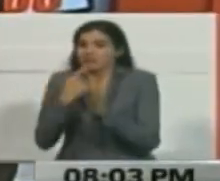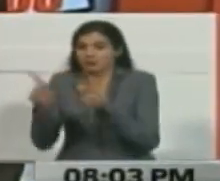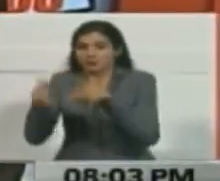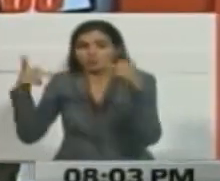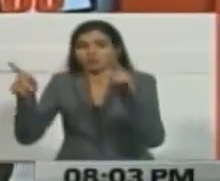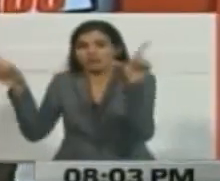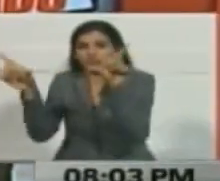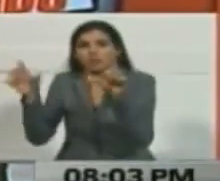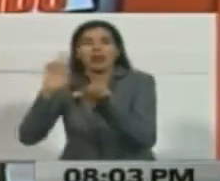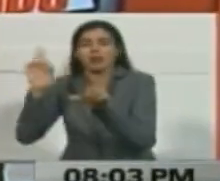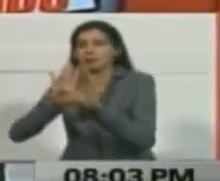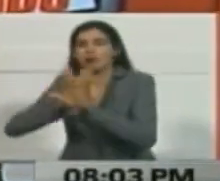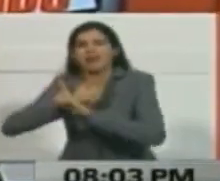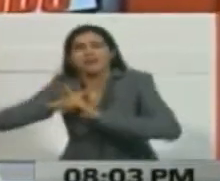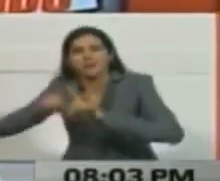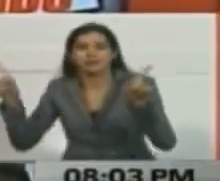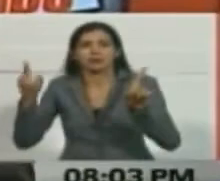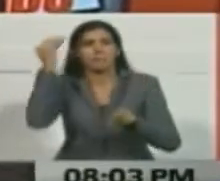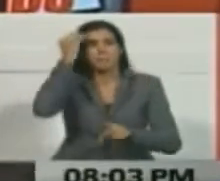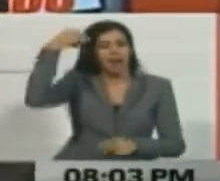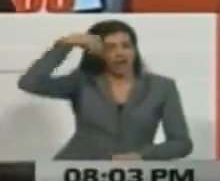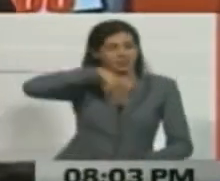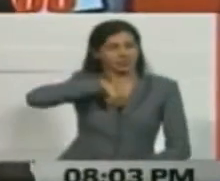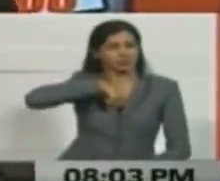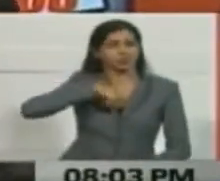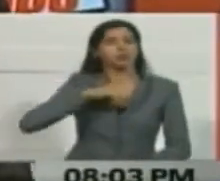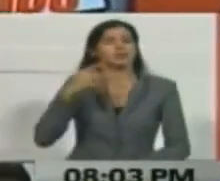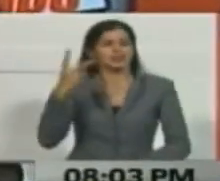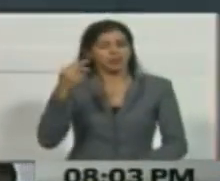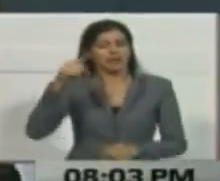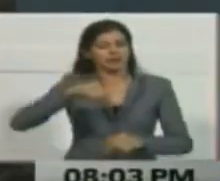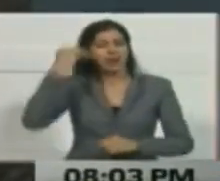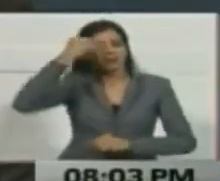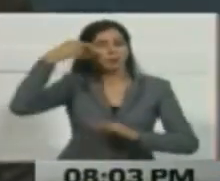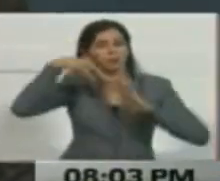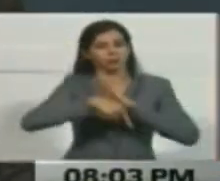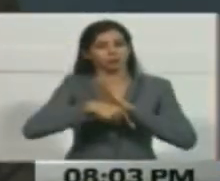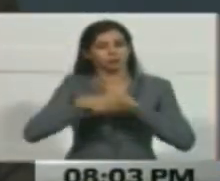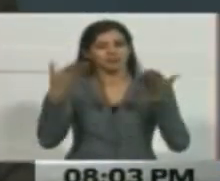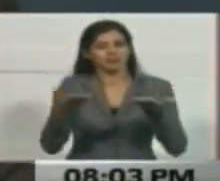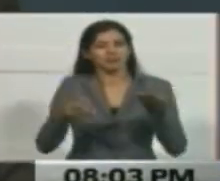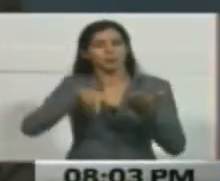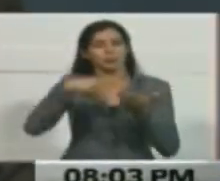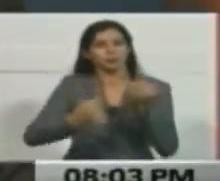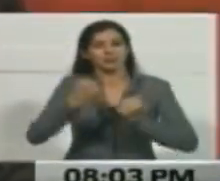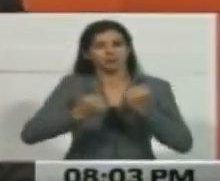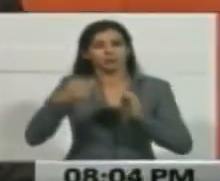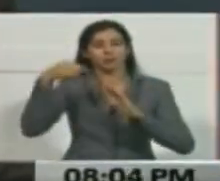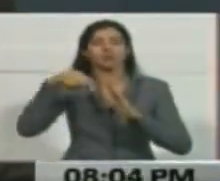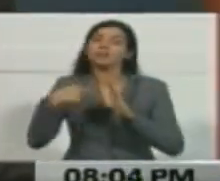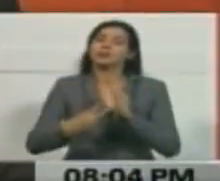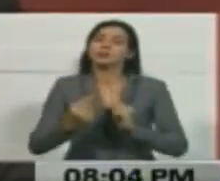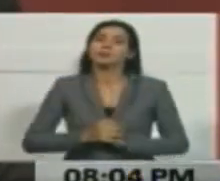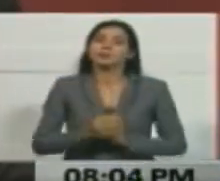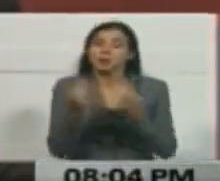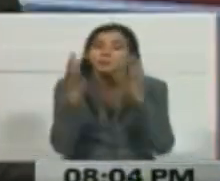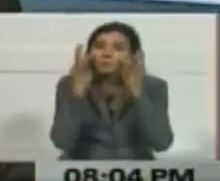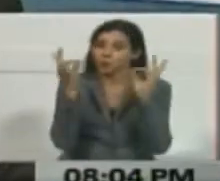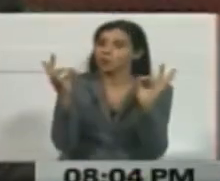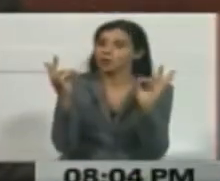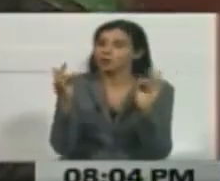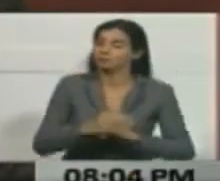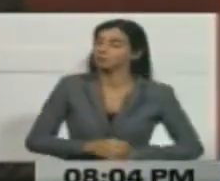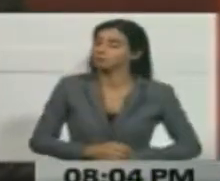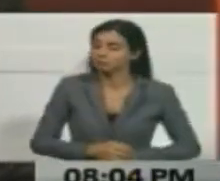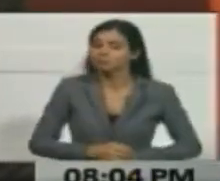comunicación y otra muy distinta a lo que piensan. De la segunda nos encargamos nosotros aquí en vuestro Cayendo y Corriendo. Mosca,